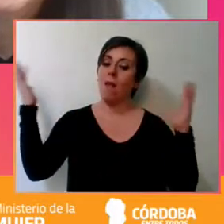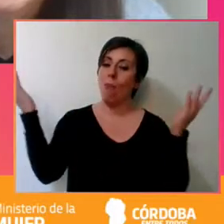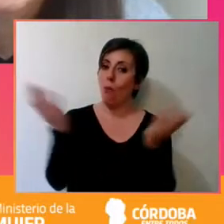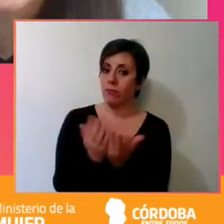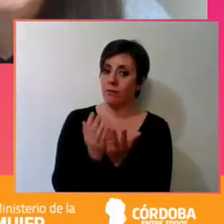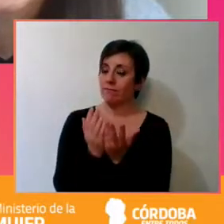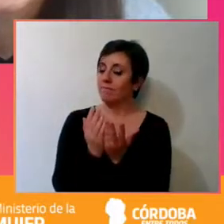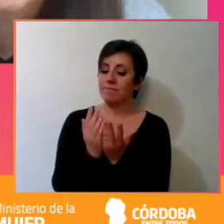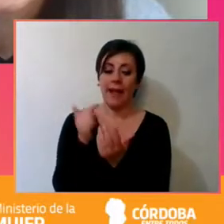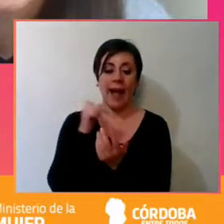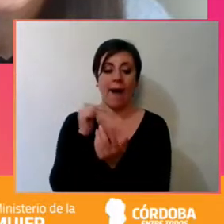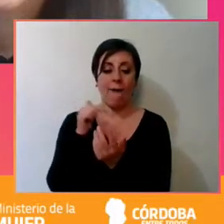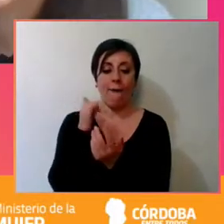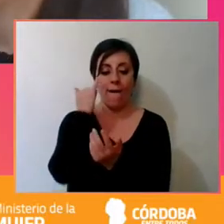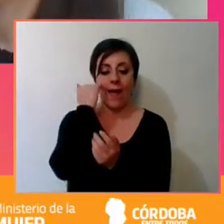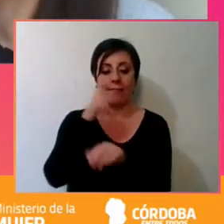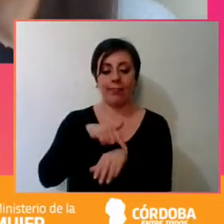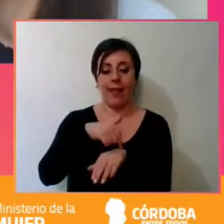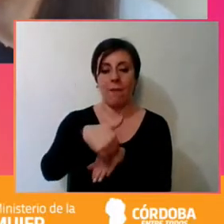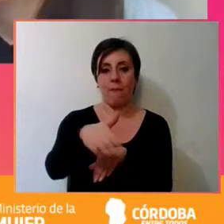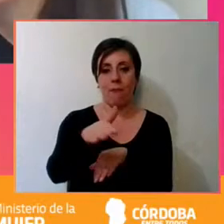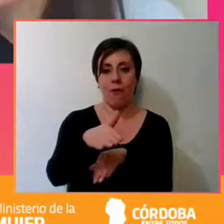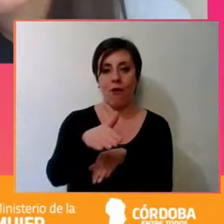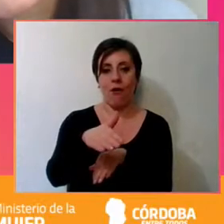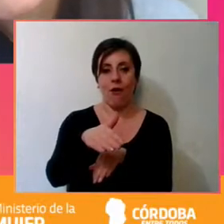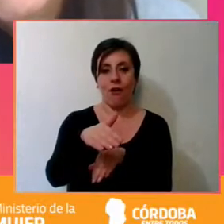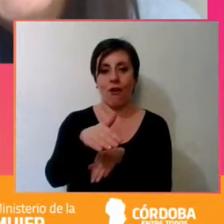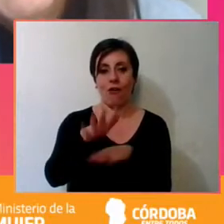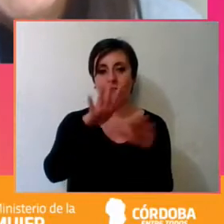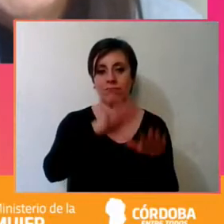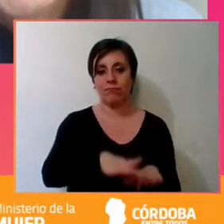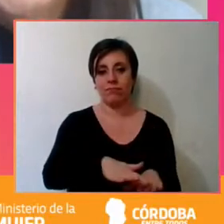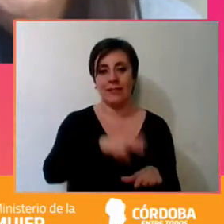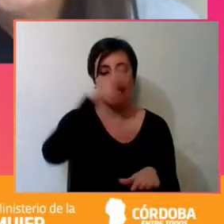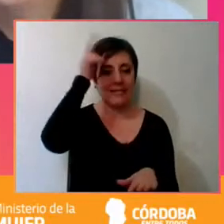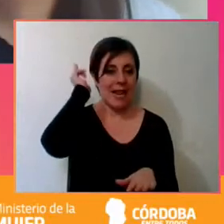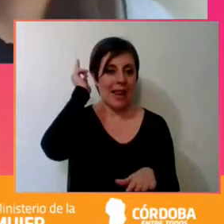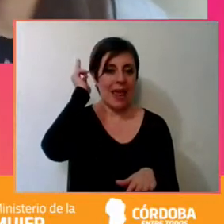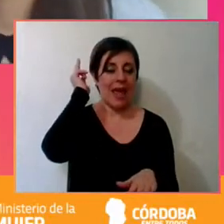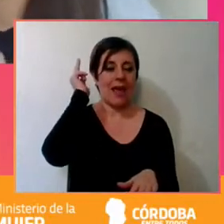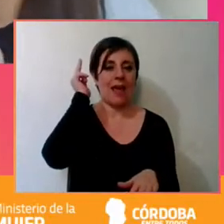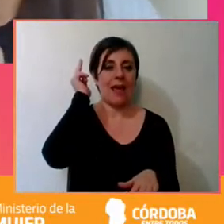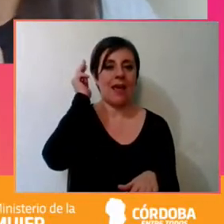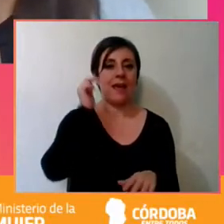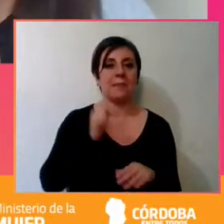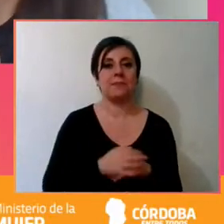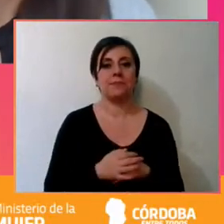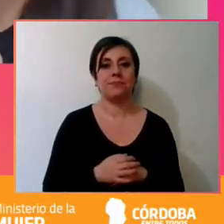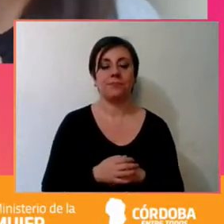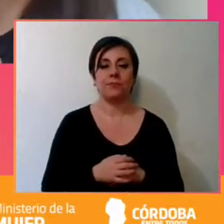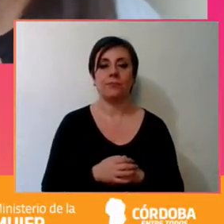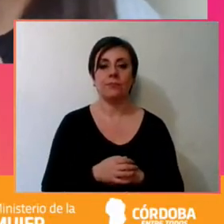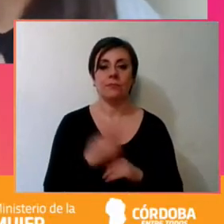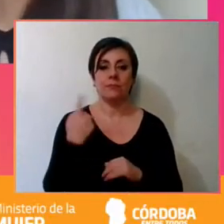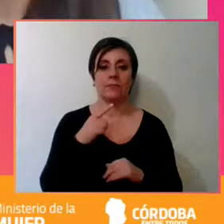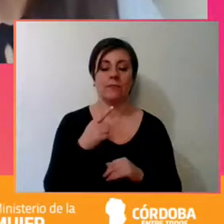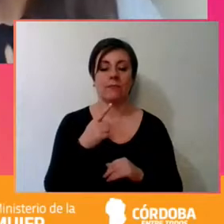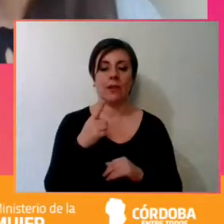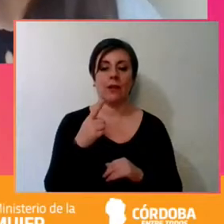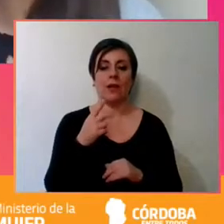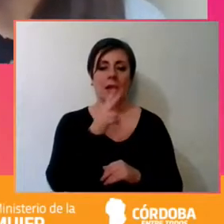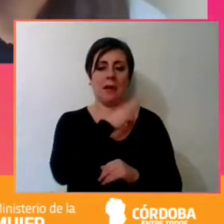ahora temporalmente está varada en Chile, pero bueno, ella ha sido jefa de gabinete,